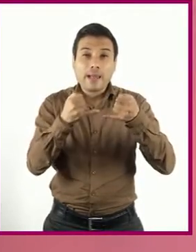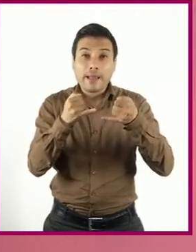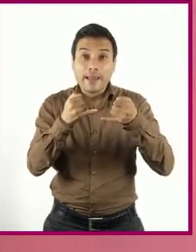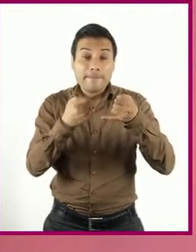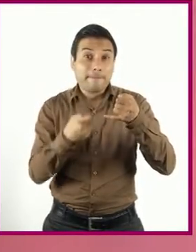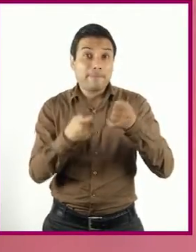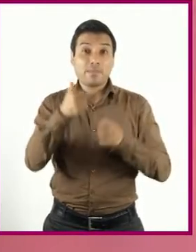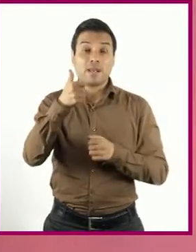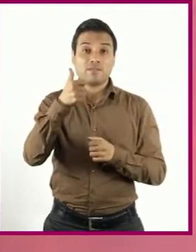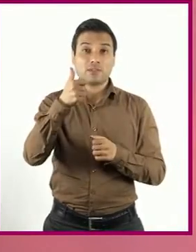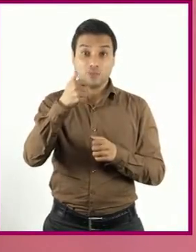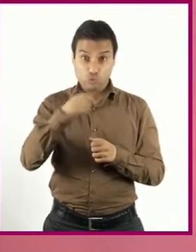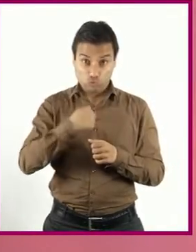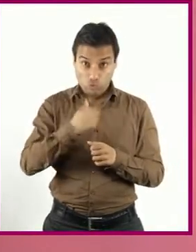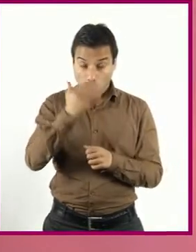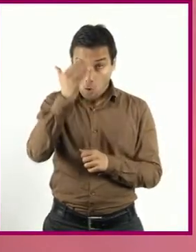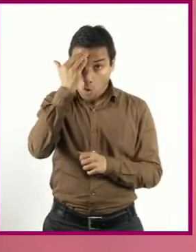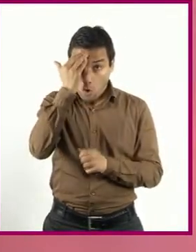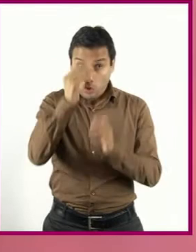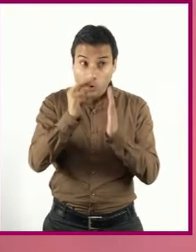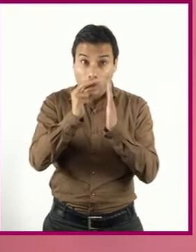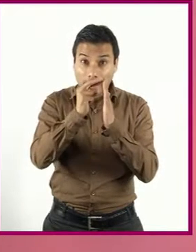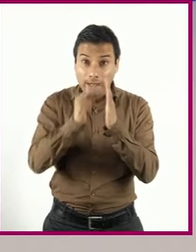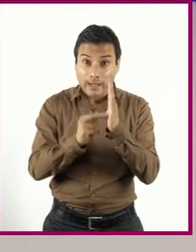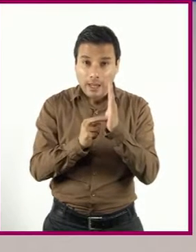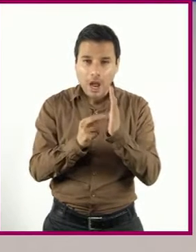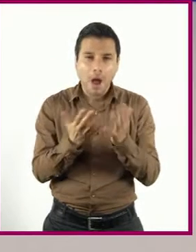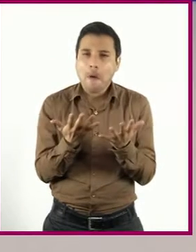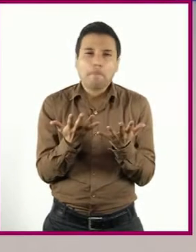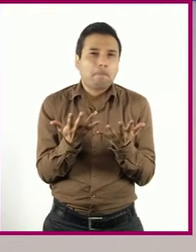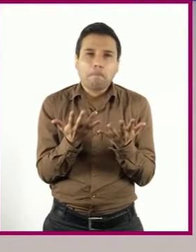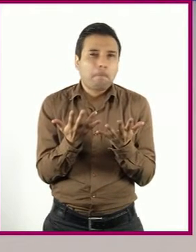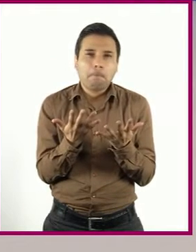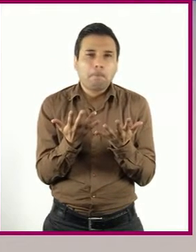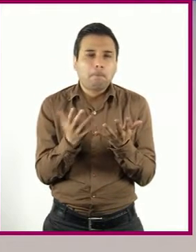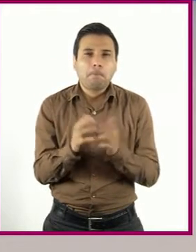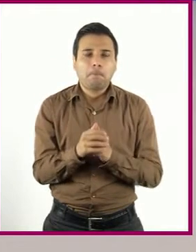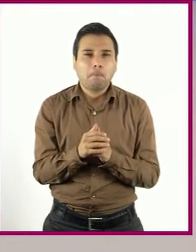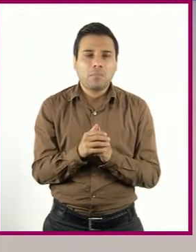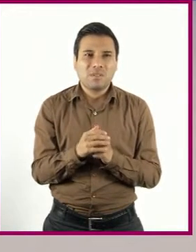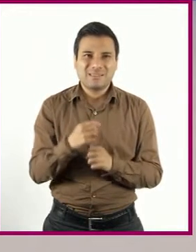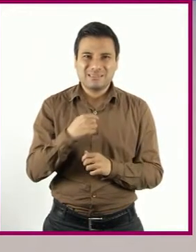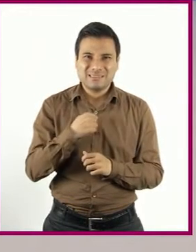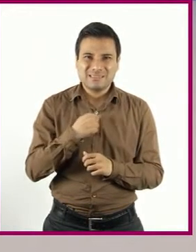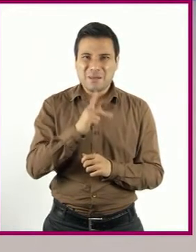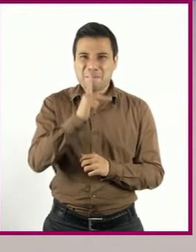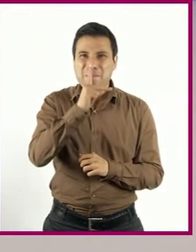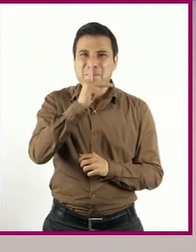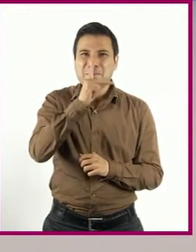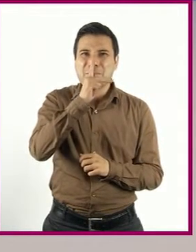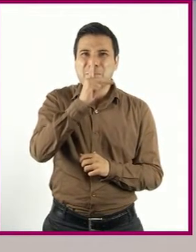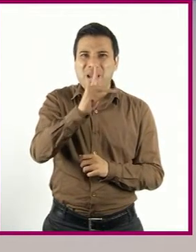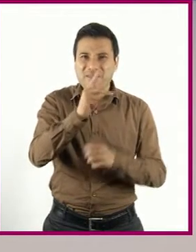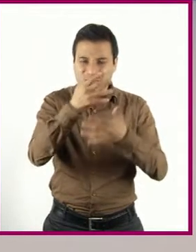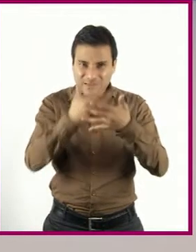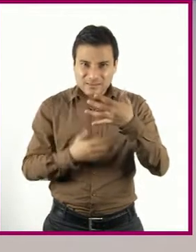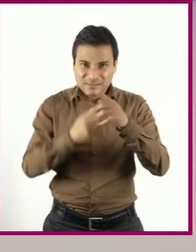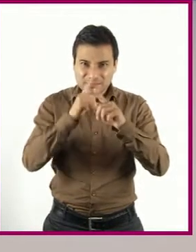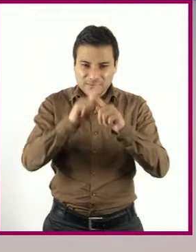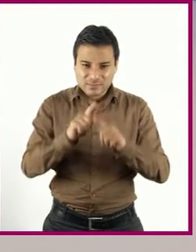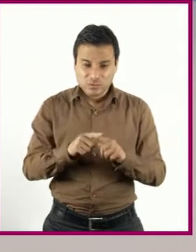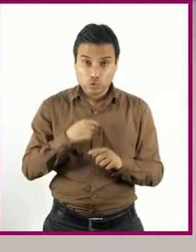siempre sabemos cuáles son las reglas y en muchas ocasiones desconocemos varios términos que se utilizan en el